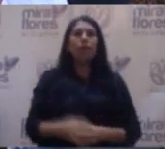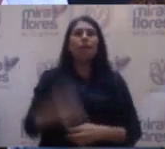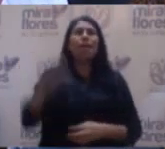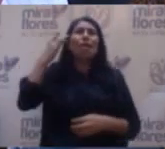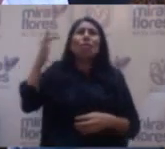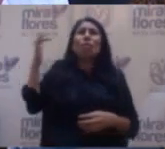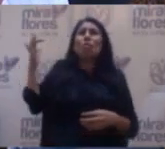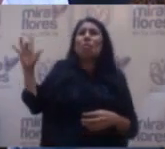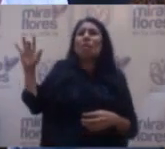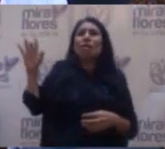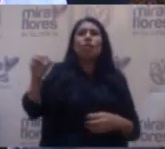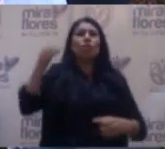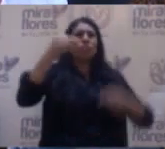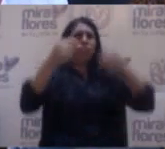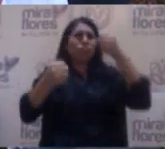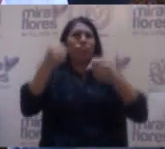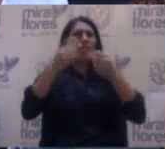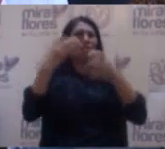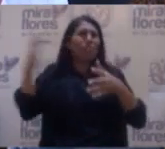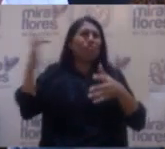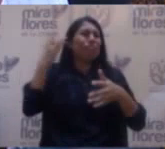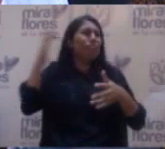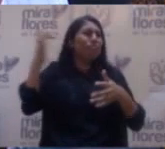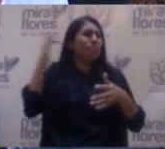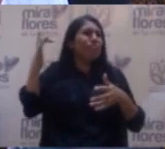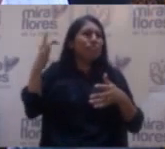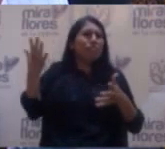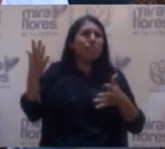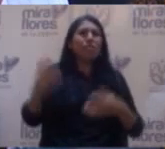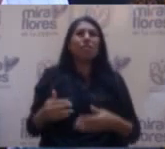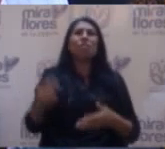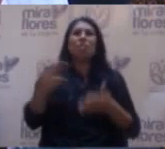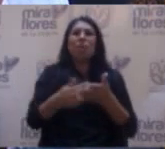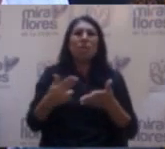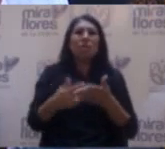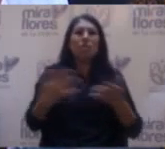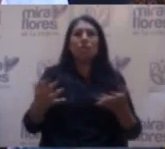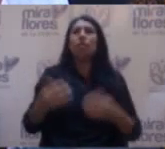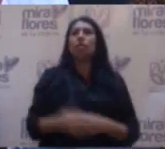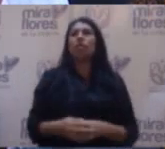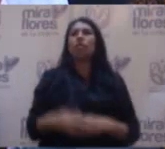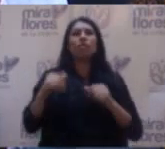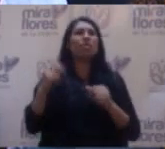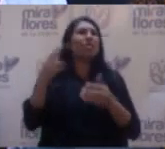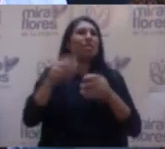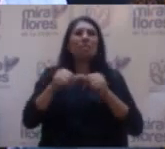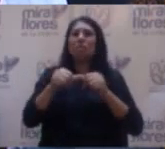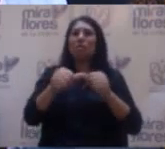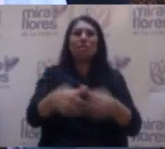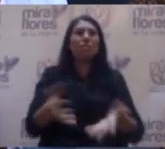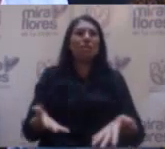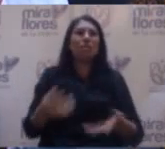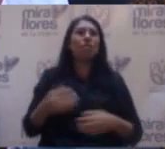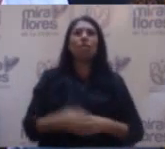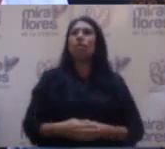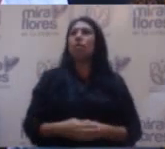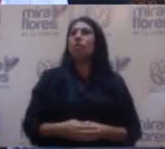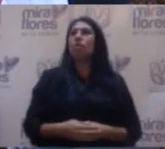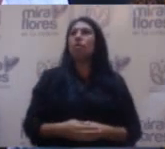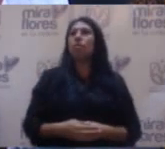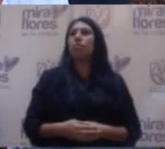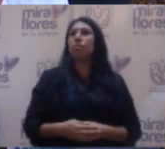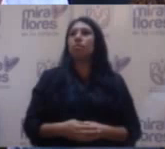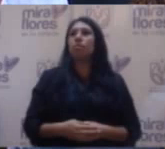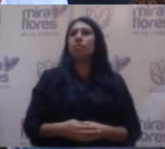alarmas, de vehículos, que no paran de sonar porque es una tras otra y permanentemente. Creo que